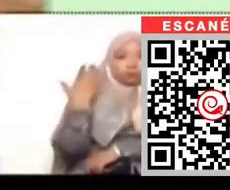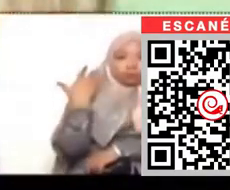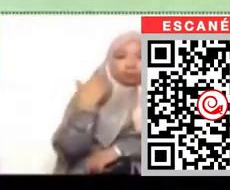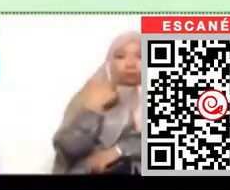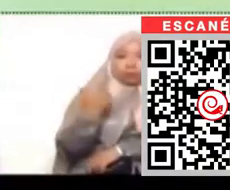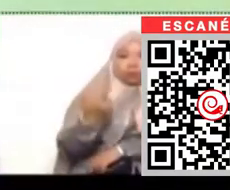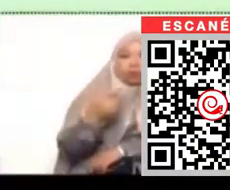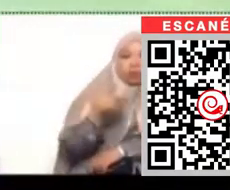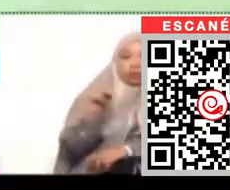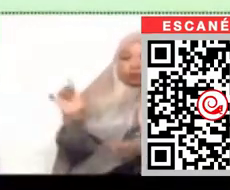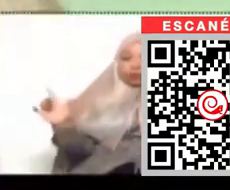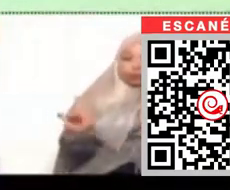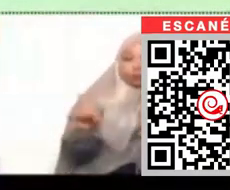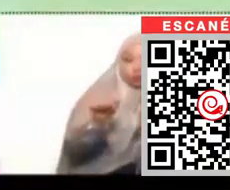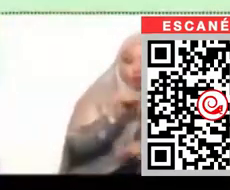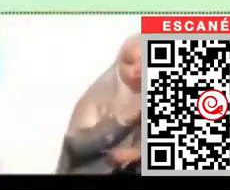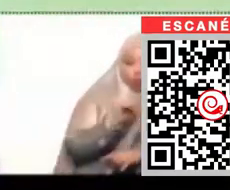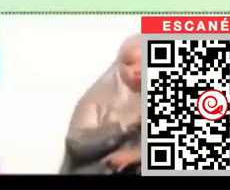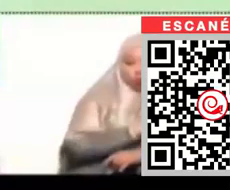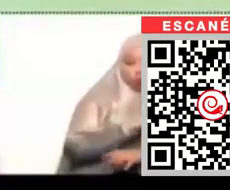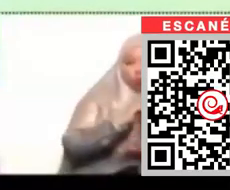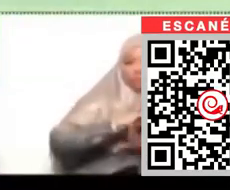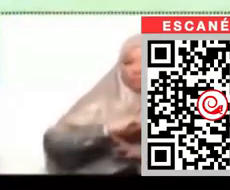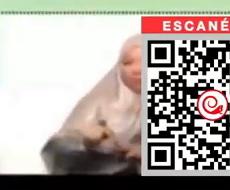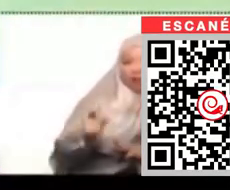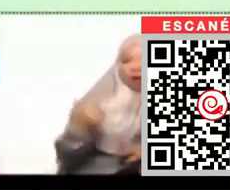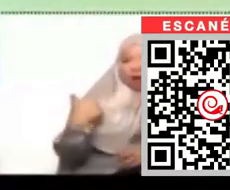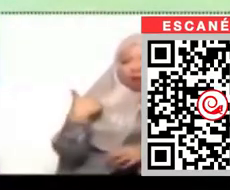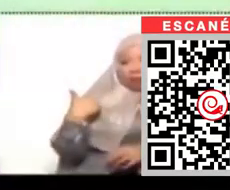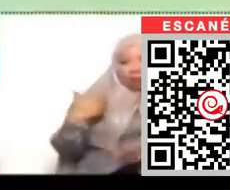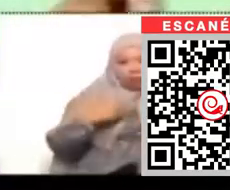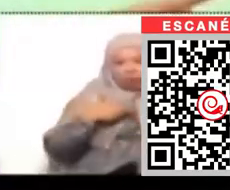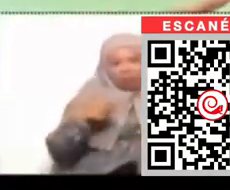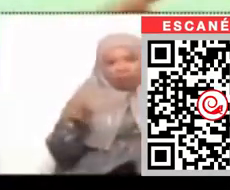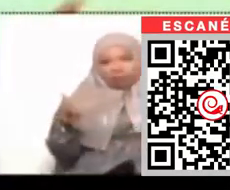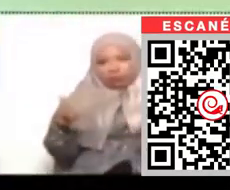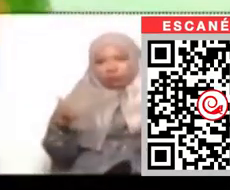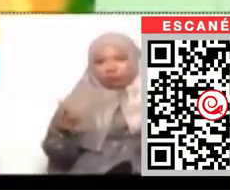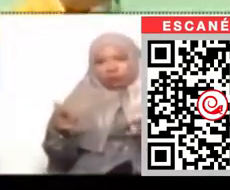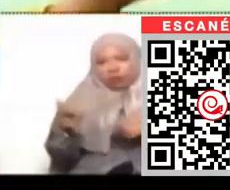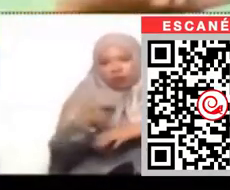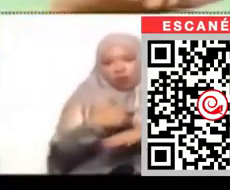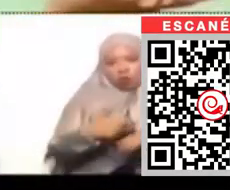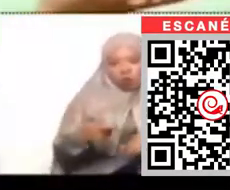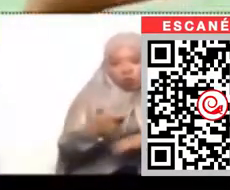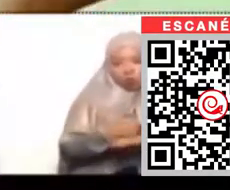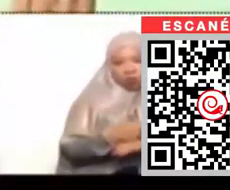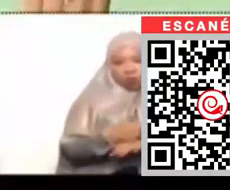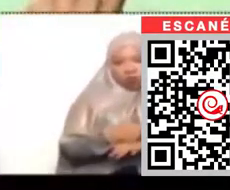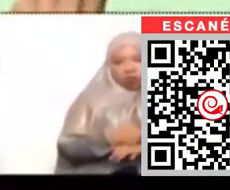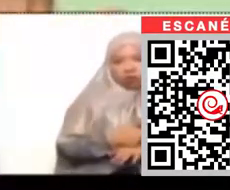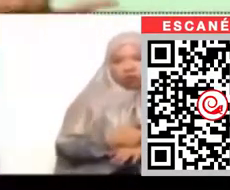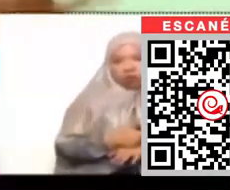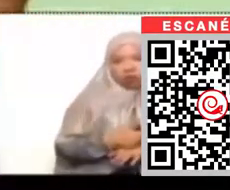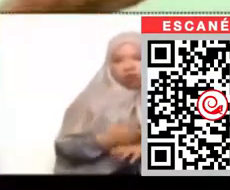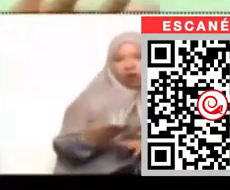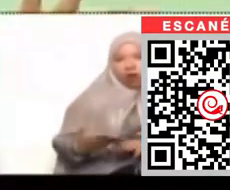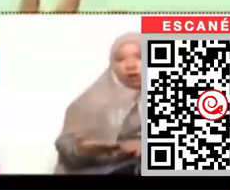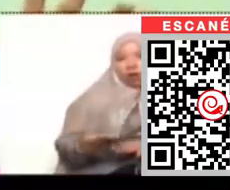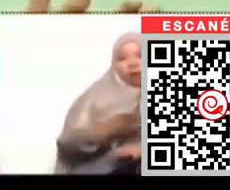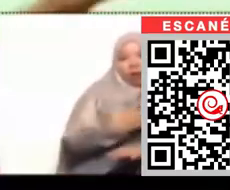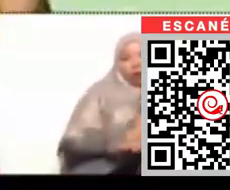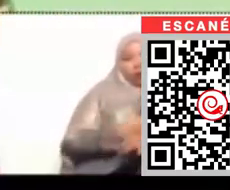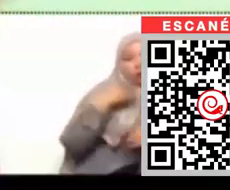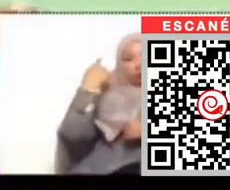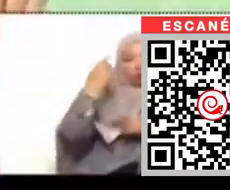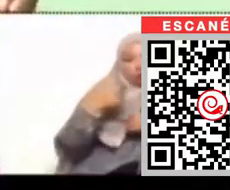es que Globovisión fue quien me ordenó hacer esa masacre, entonces iban a decir, es el gobierno. Pero además, también horas antes habían grabado a